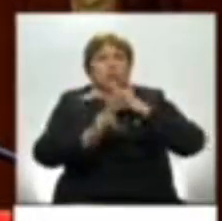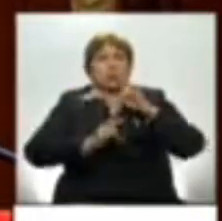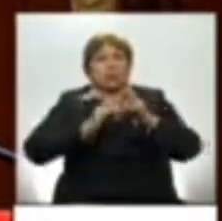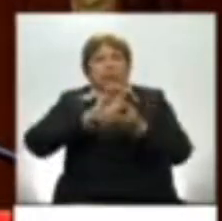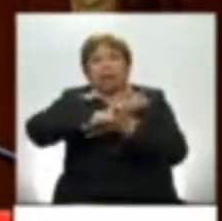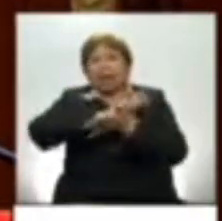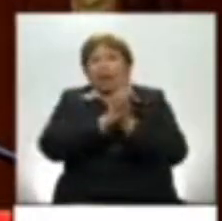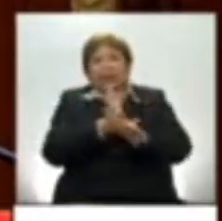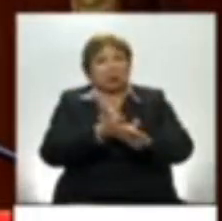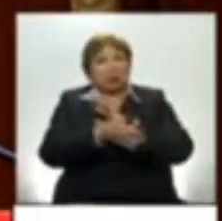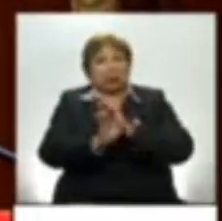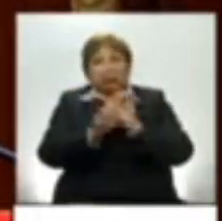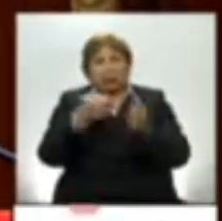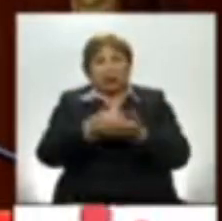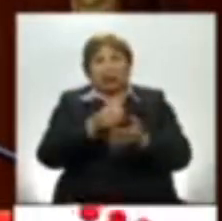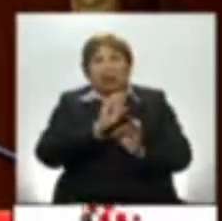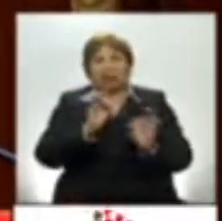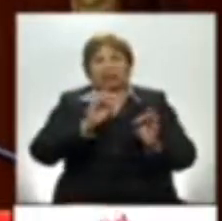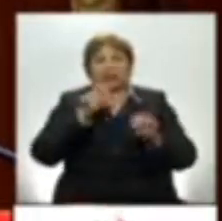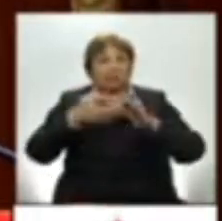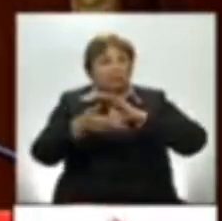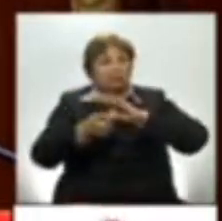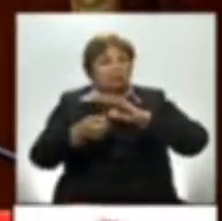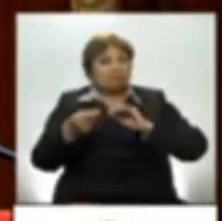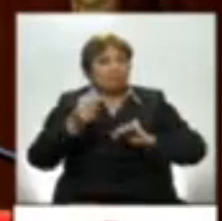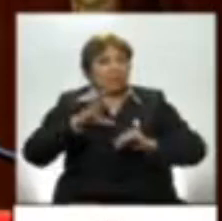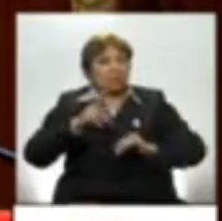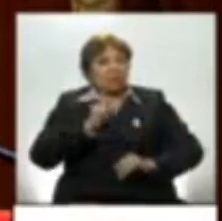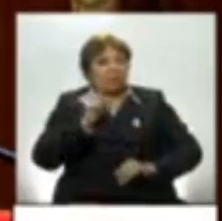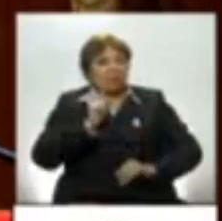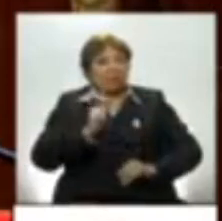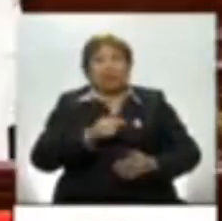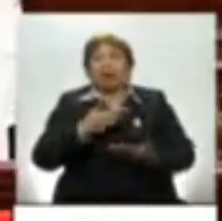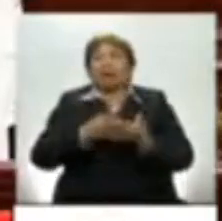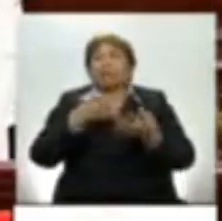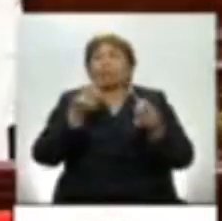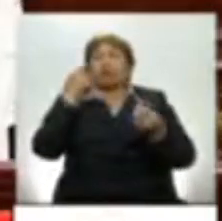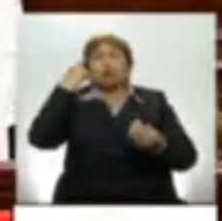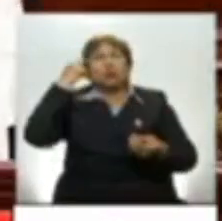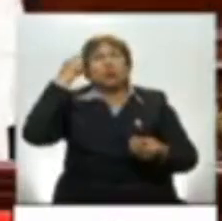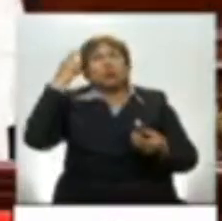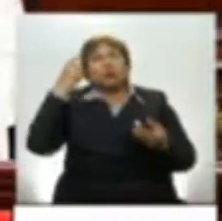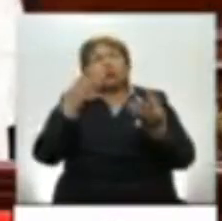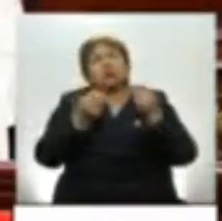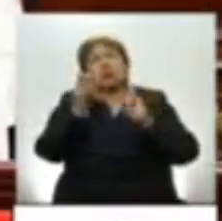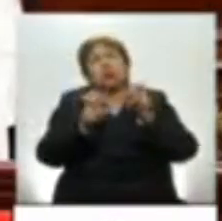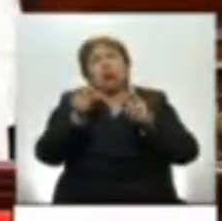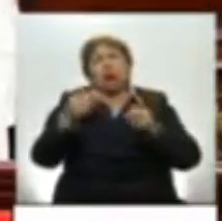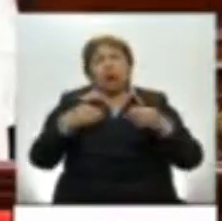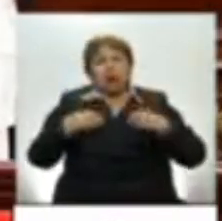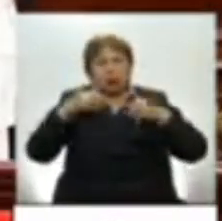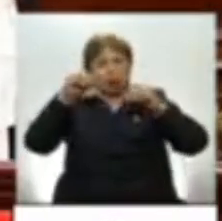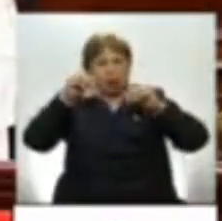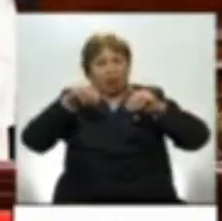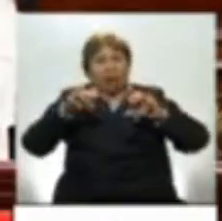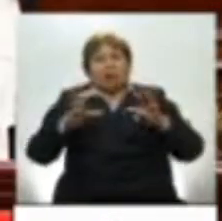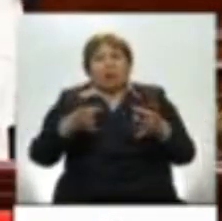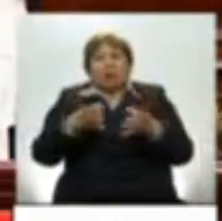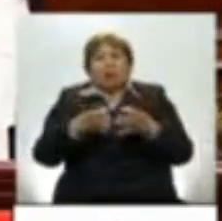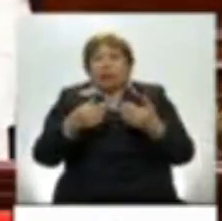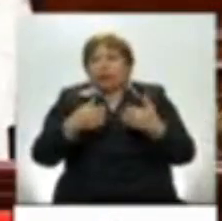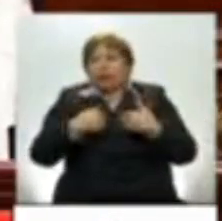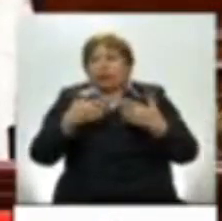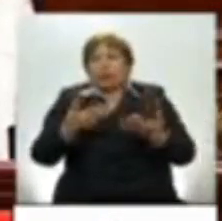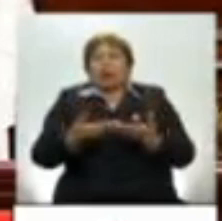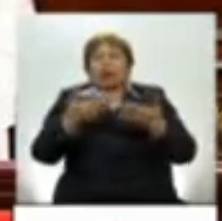gratuita y de calidad sin corrupción, por los sueños de millones de peruanos que ha puesto en este Congreso y nos ayude